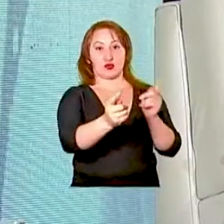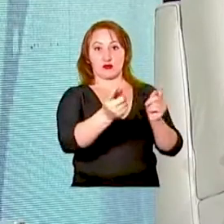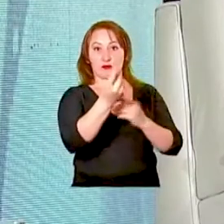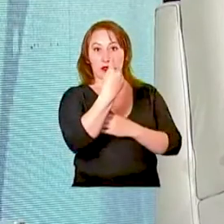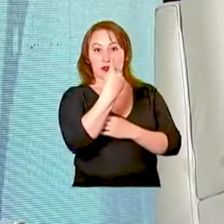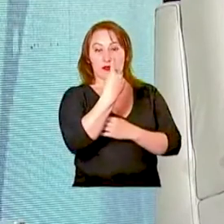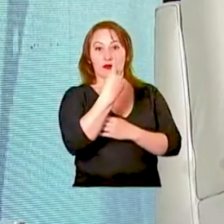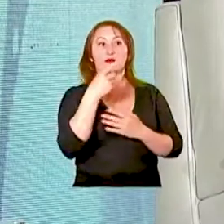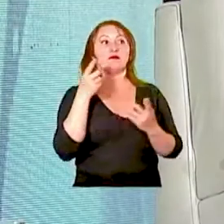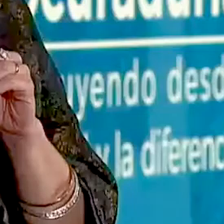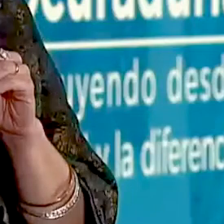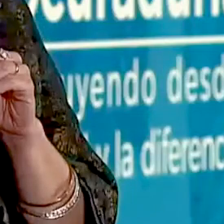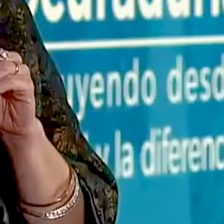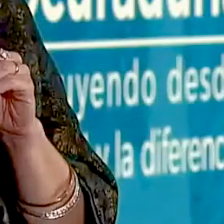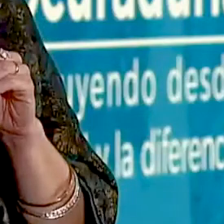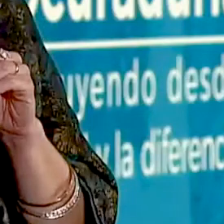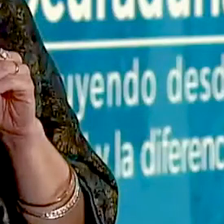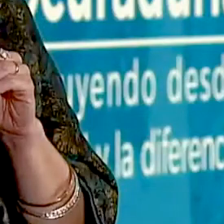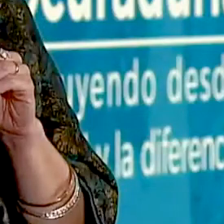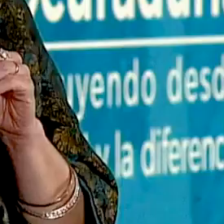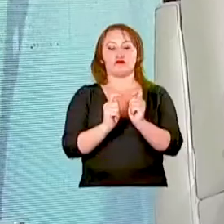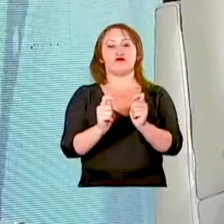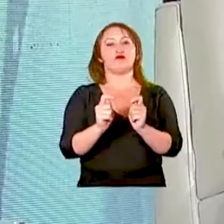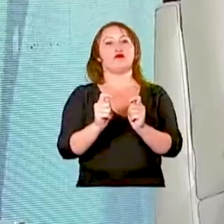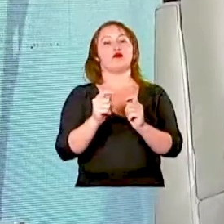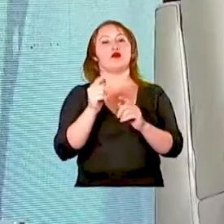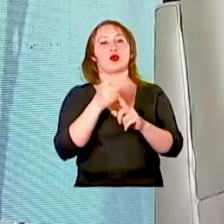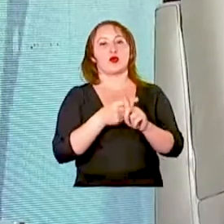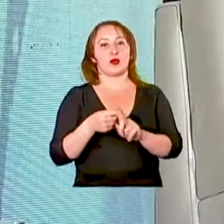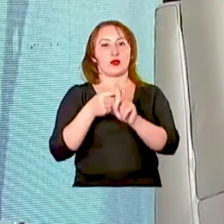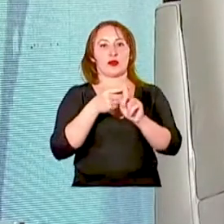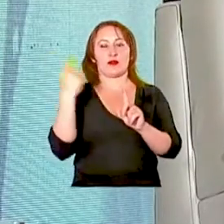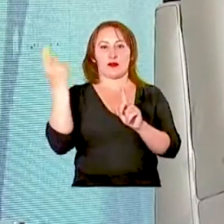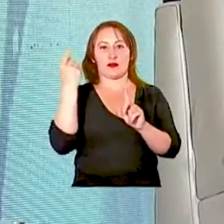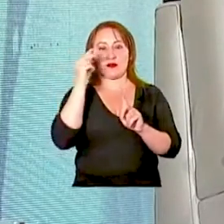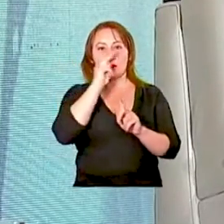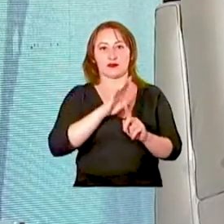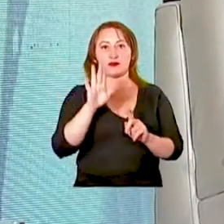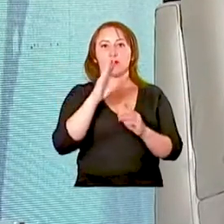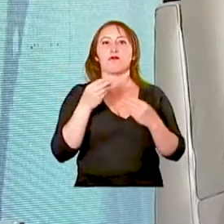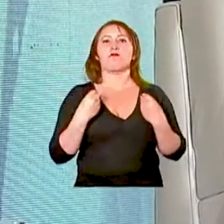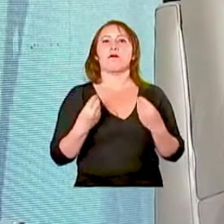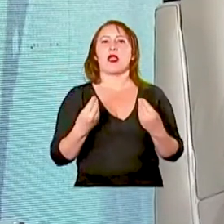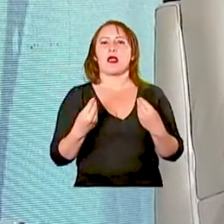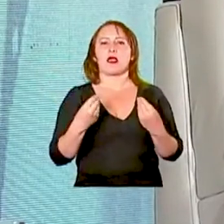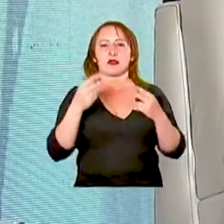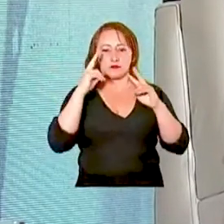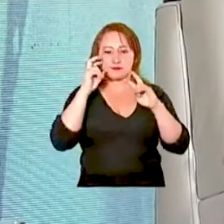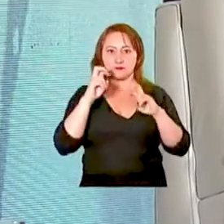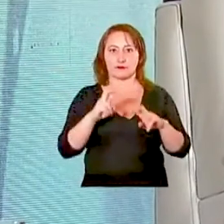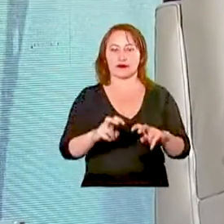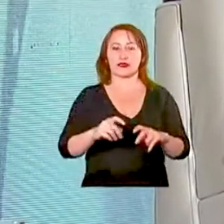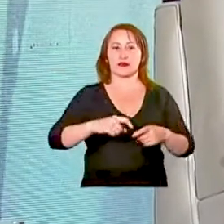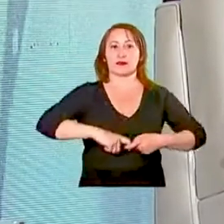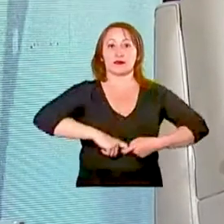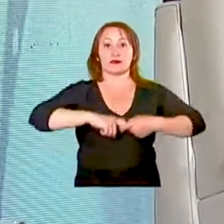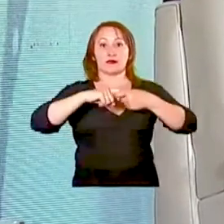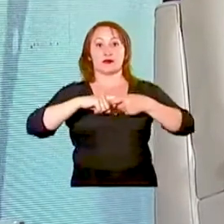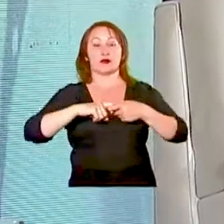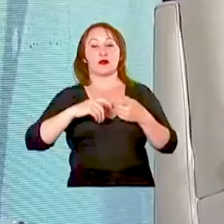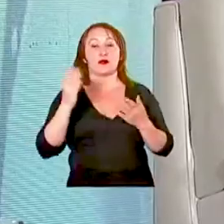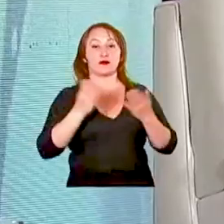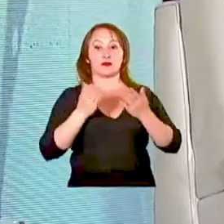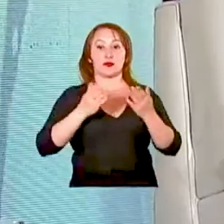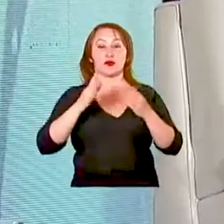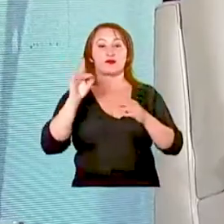una ley que le atribuye a la Policía General de la Nación para investigar y sancionar a